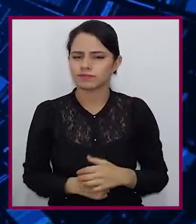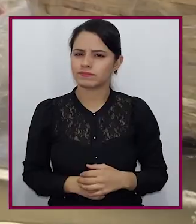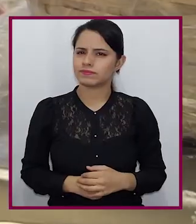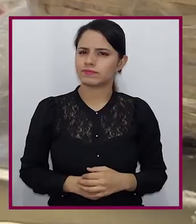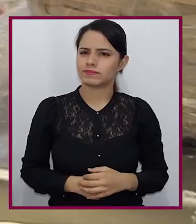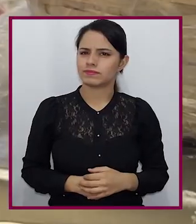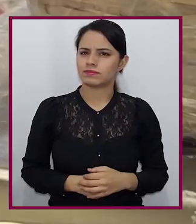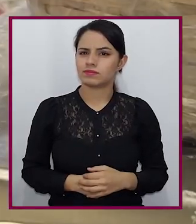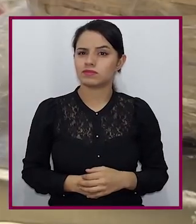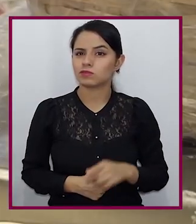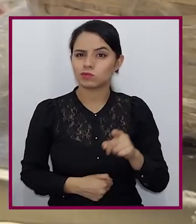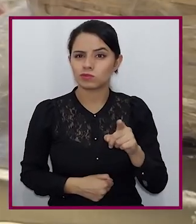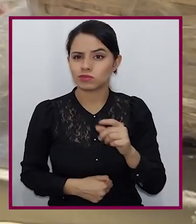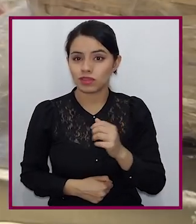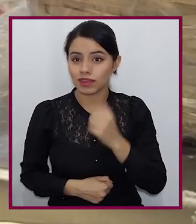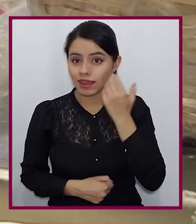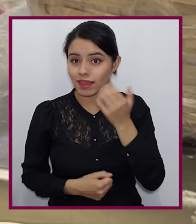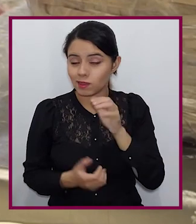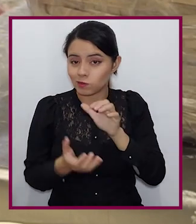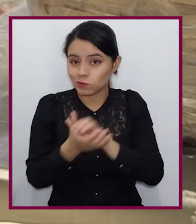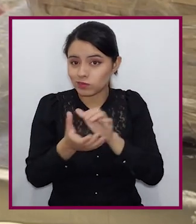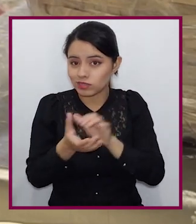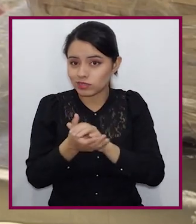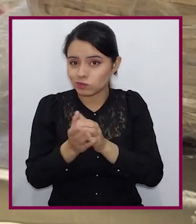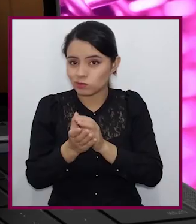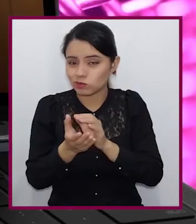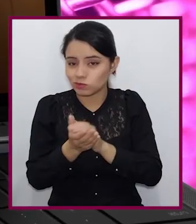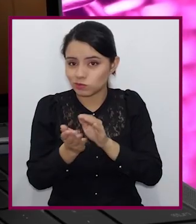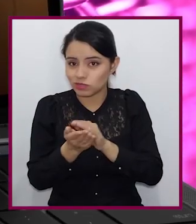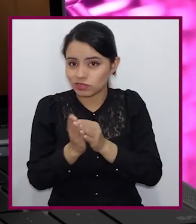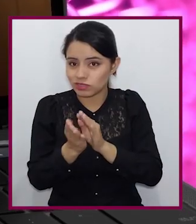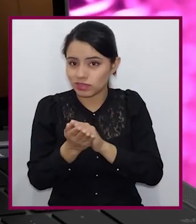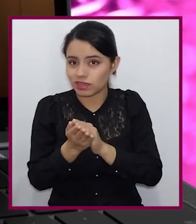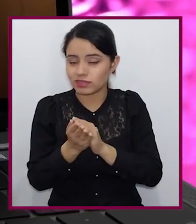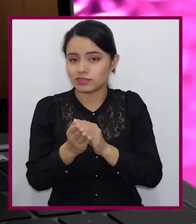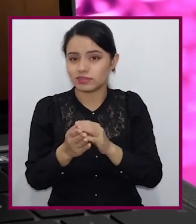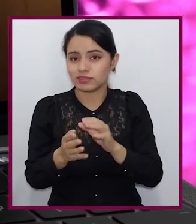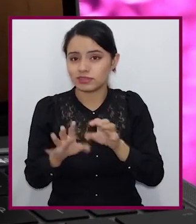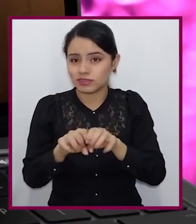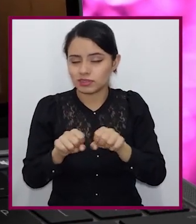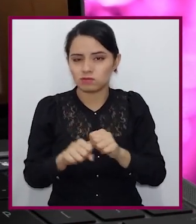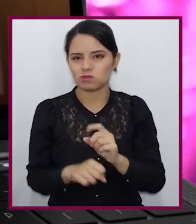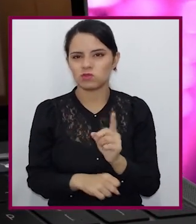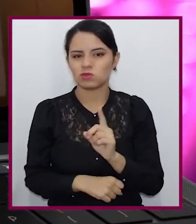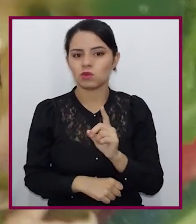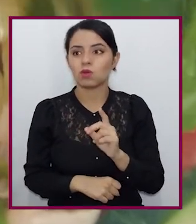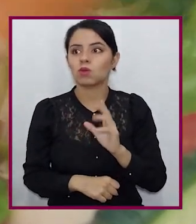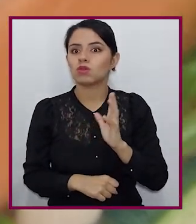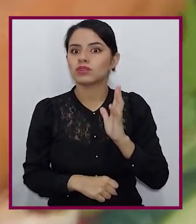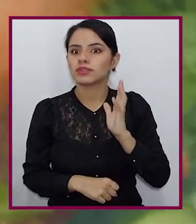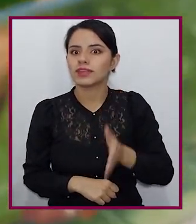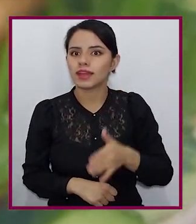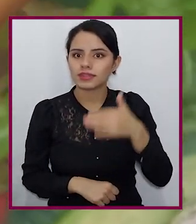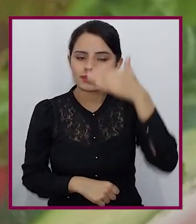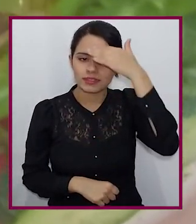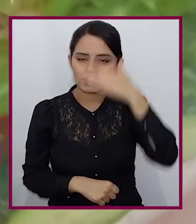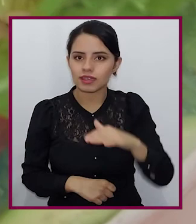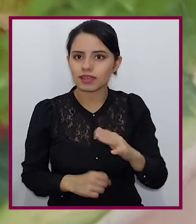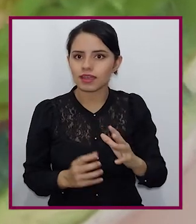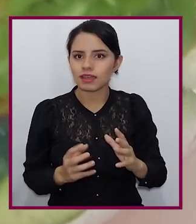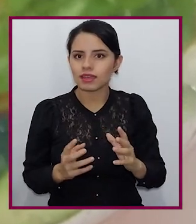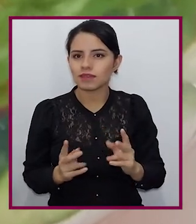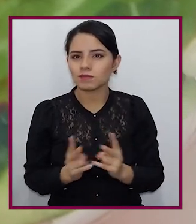más? Como una gordita de chicharrón. No, ahí te pasas. Oh, ya